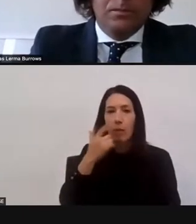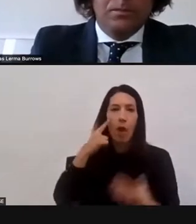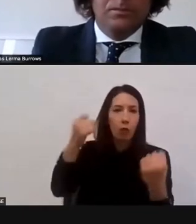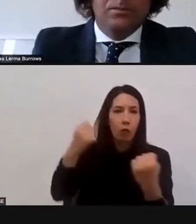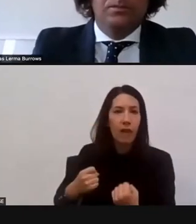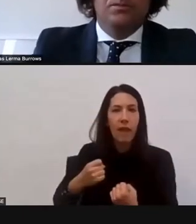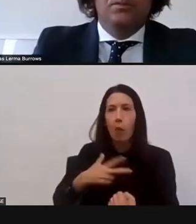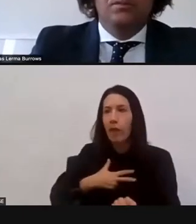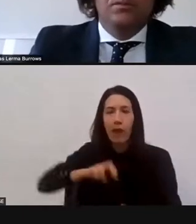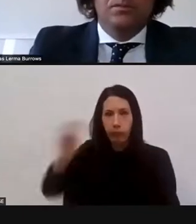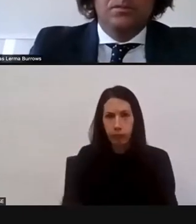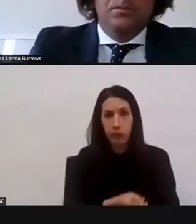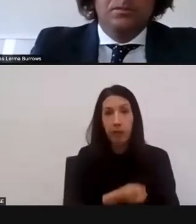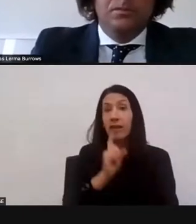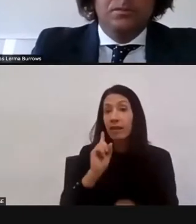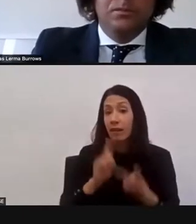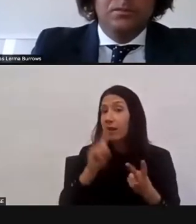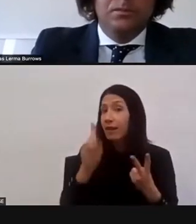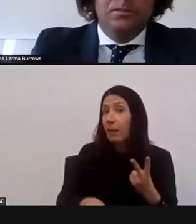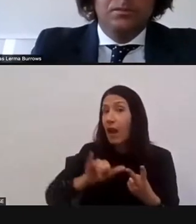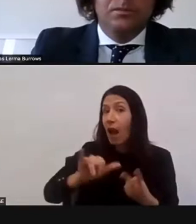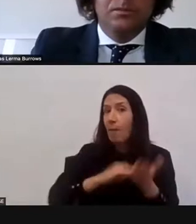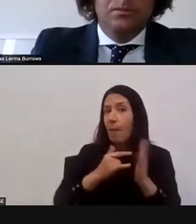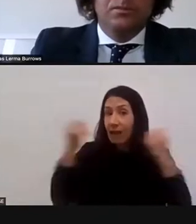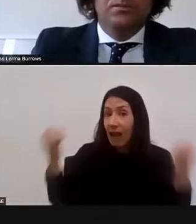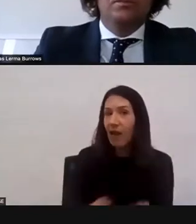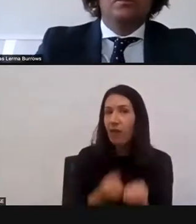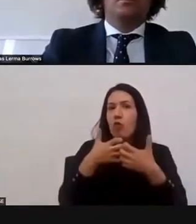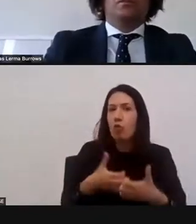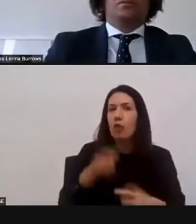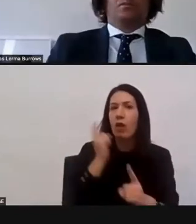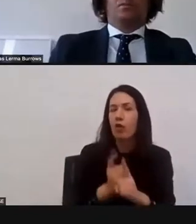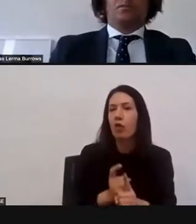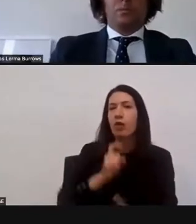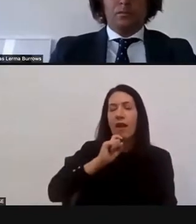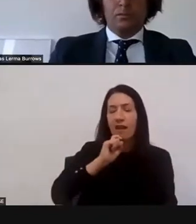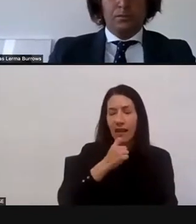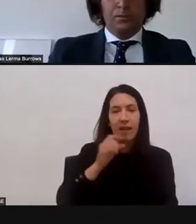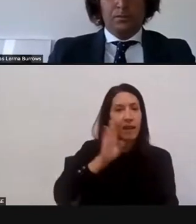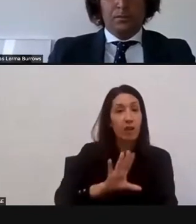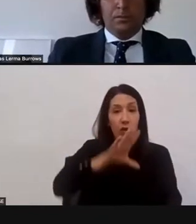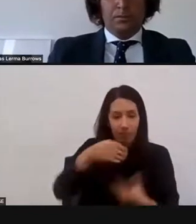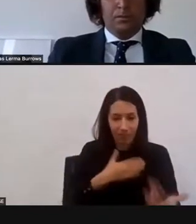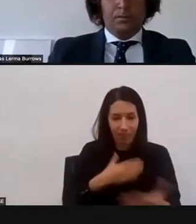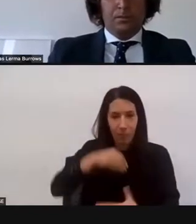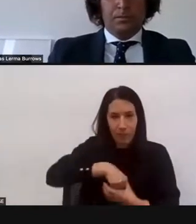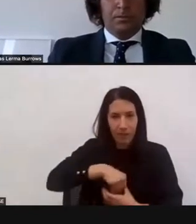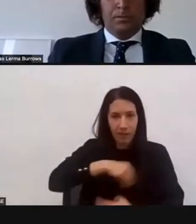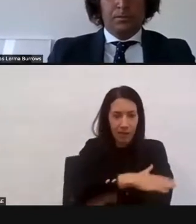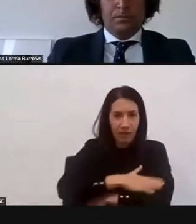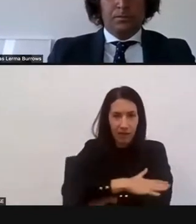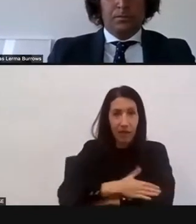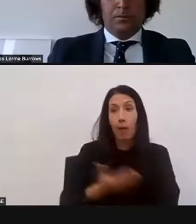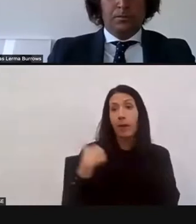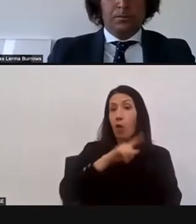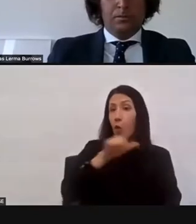En segundo lugar, existe también un completo plan de acción de lucha contra los delitos de odio del Ministerio del Interior, que el pasado mes de julio se dio por